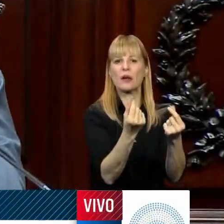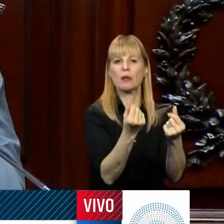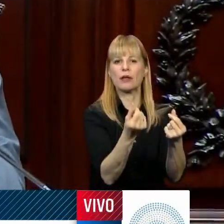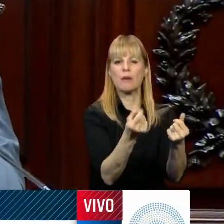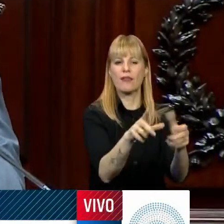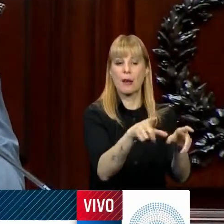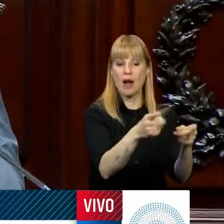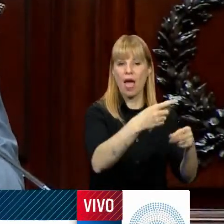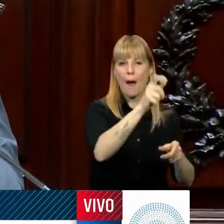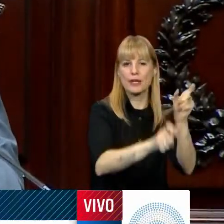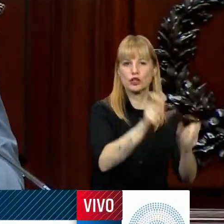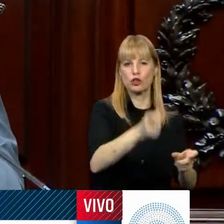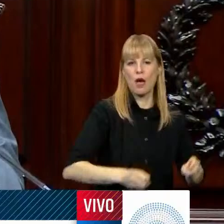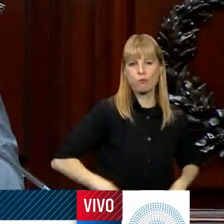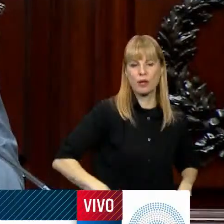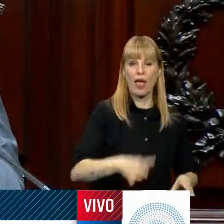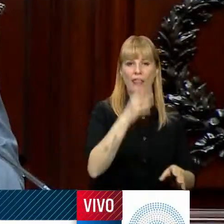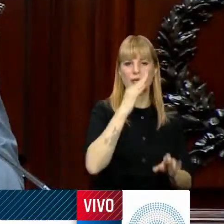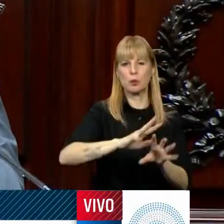sacárselas de las manos con